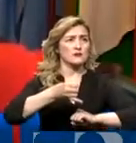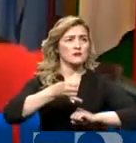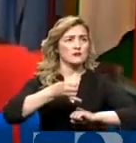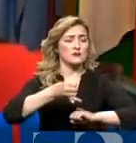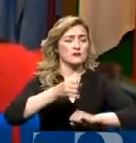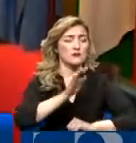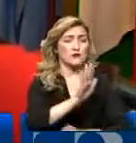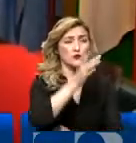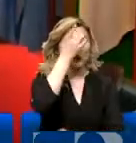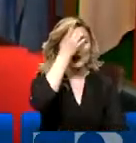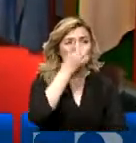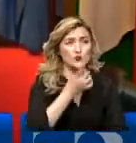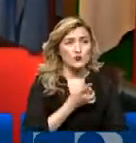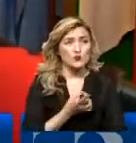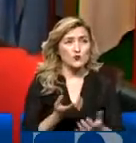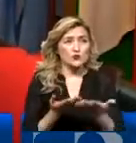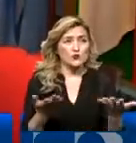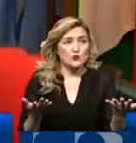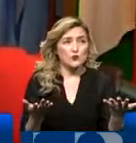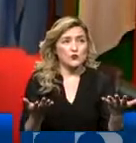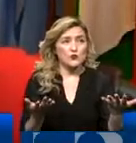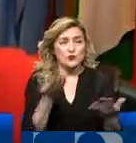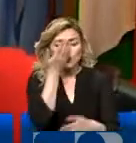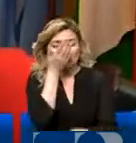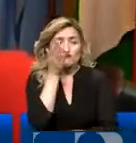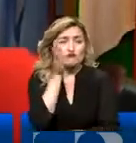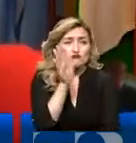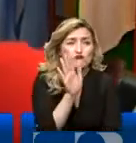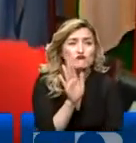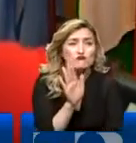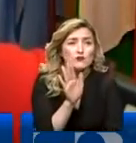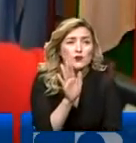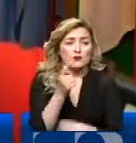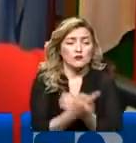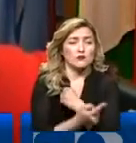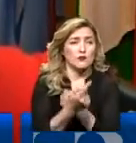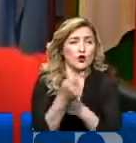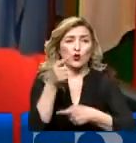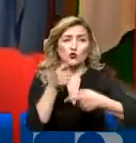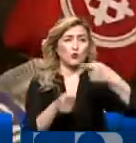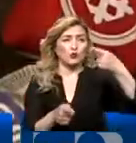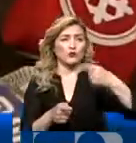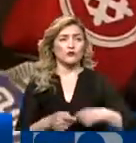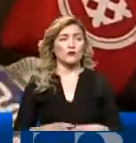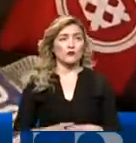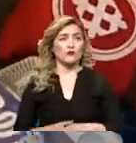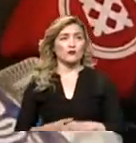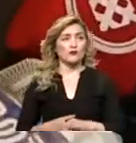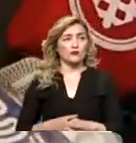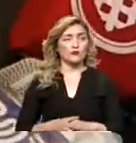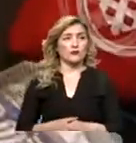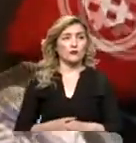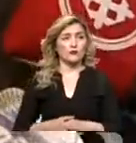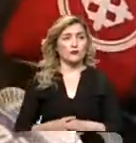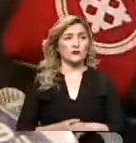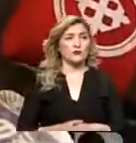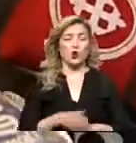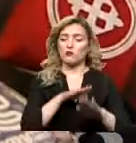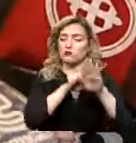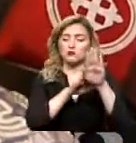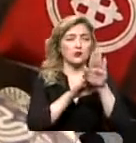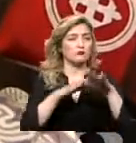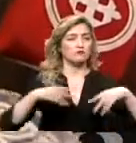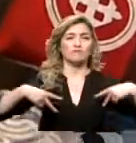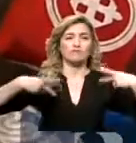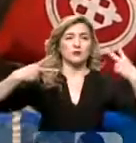su decisión. O sea, no puede afrontar, no podemos criminalizarla, no podemos. Yo siempre he sido pro vida. Creo que la mayoría